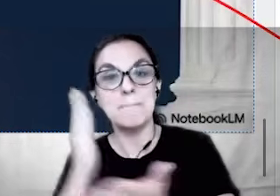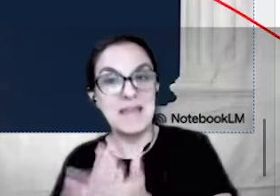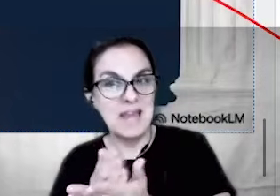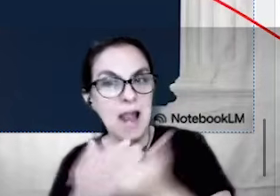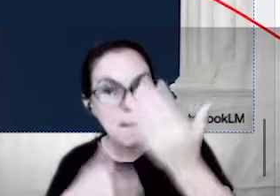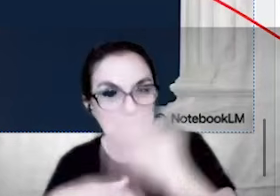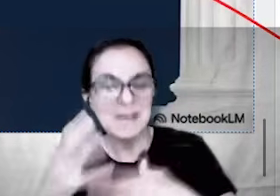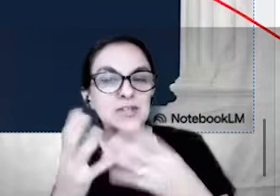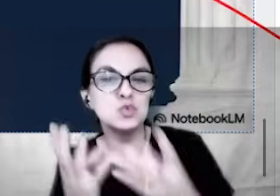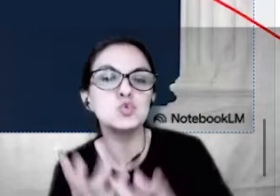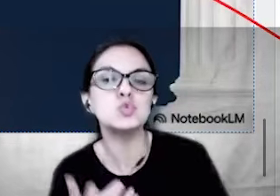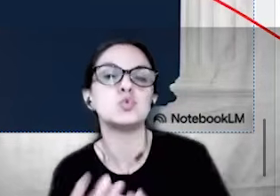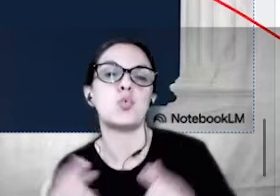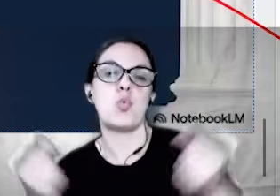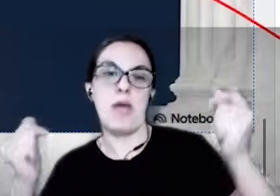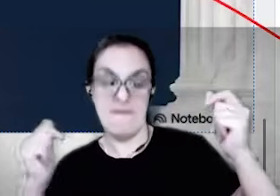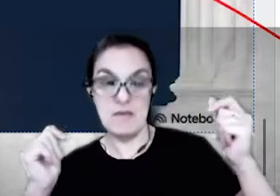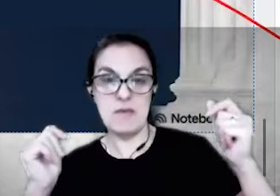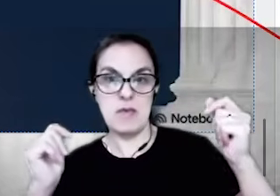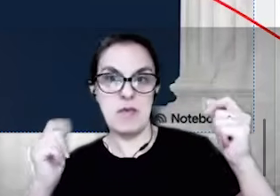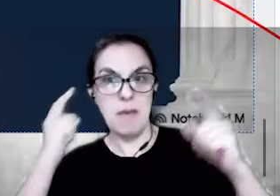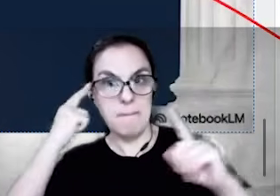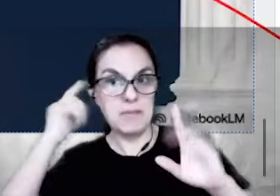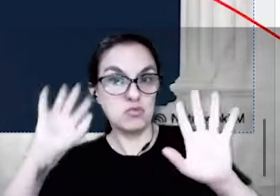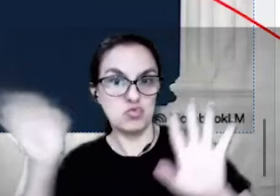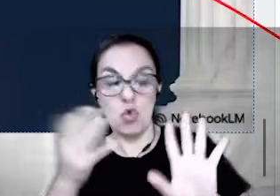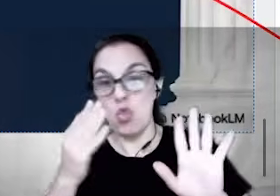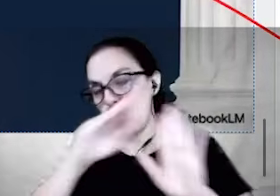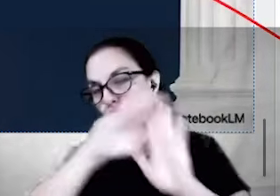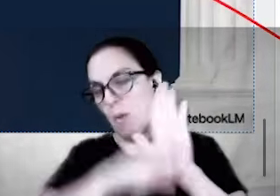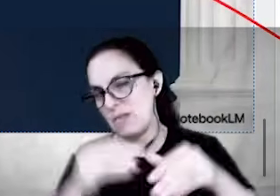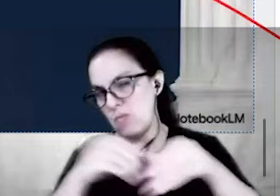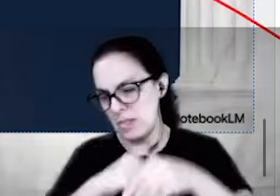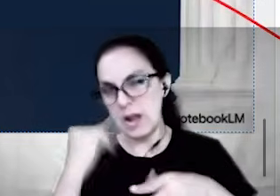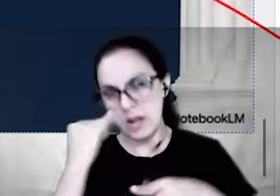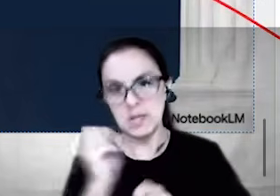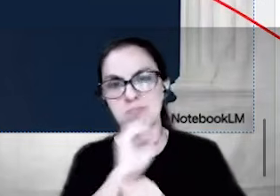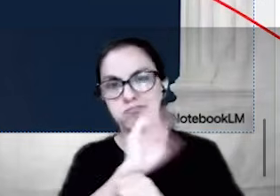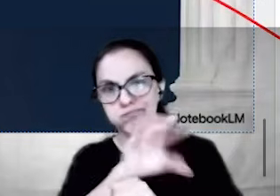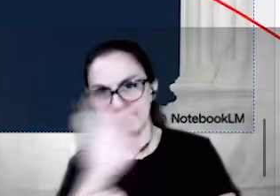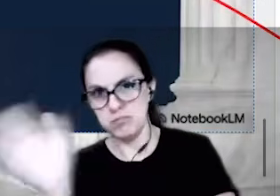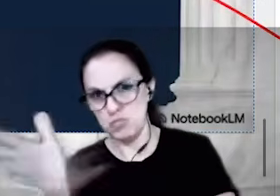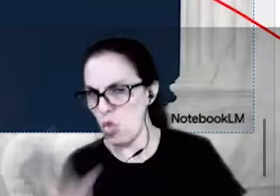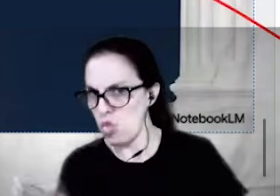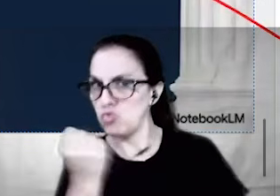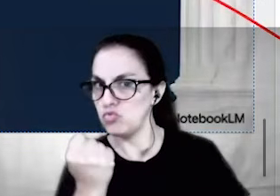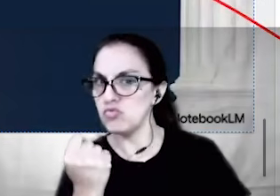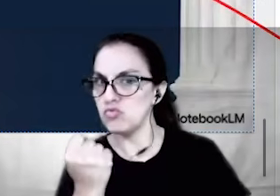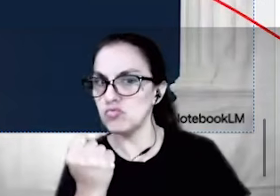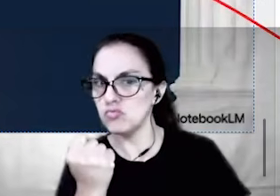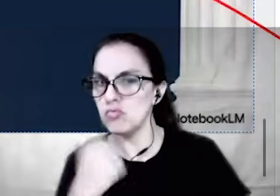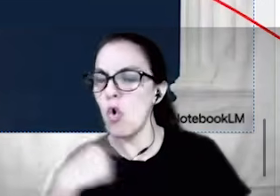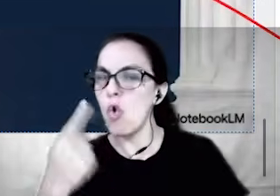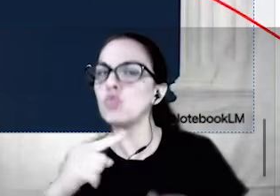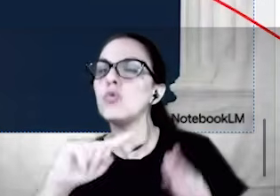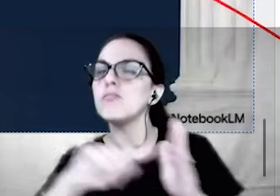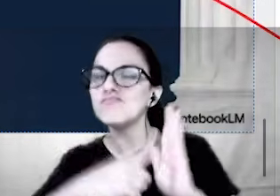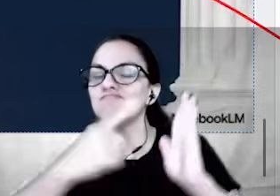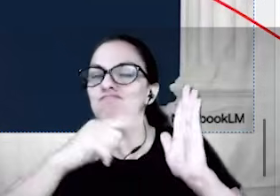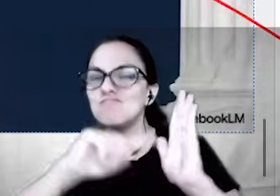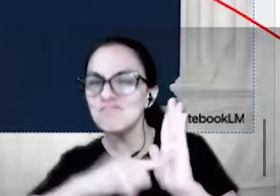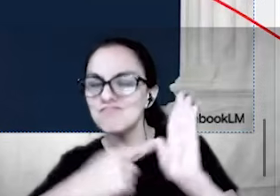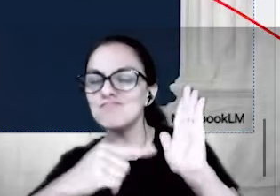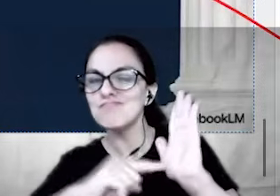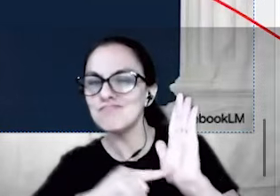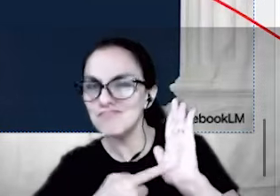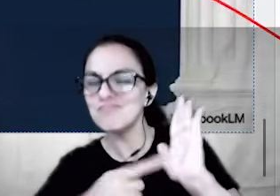aplicar, que bueno, ya todos recibimos la normativa interna, eh, hay otros puntos que se están analizando tanto en